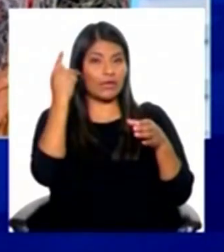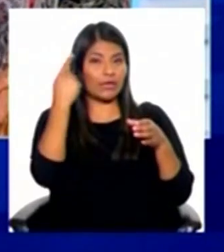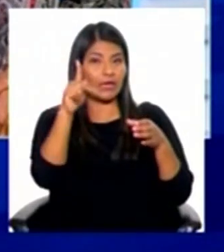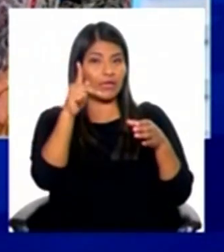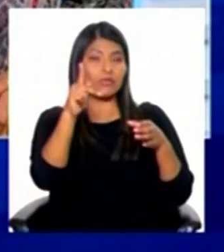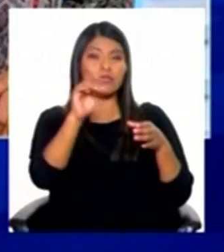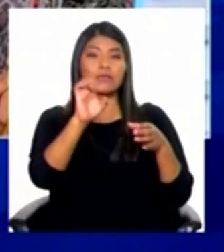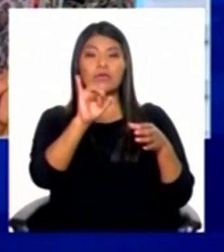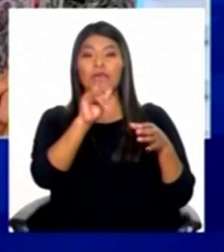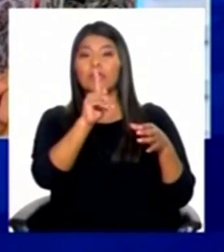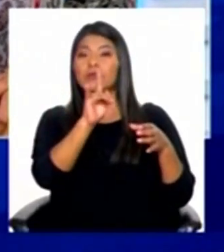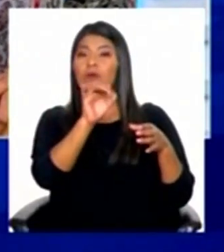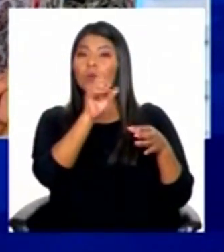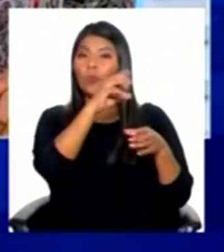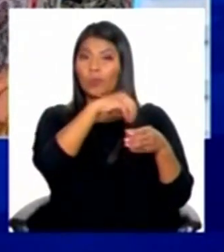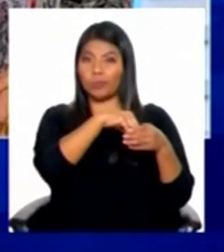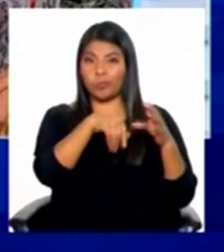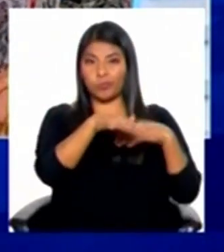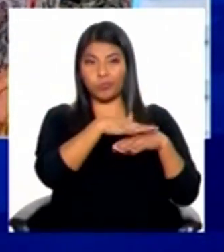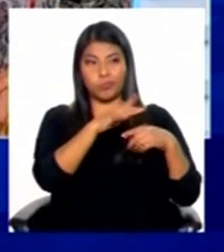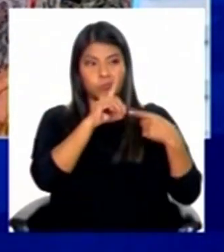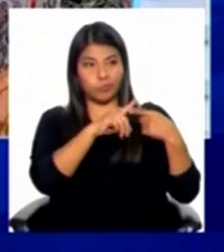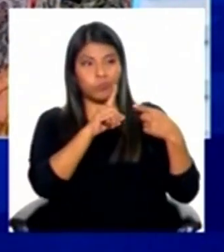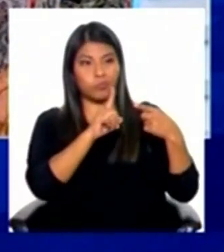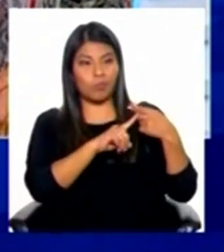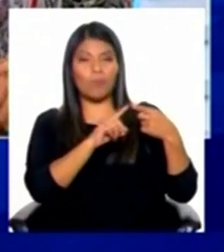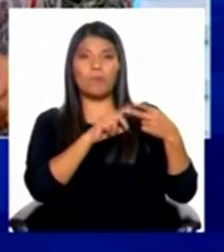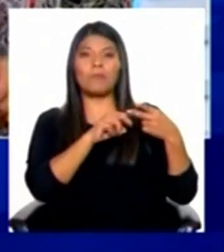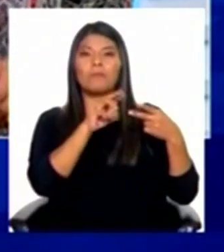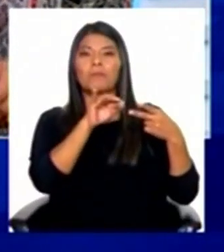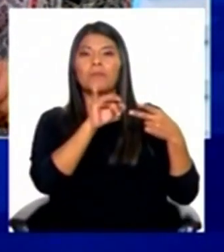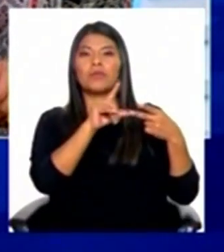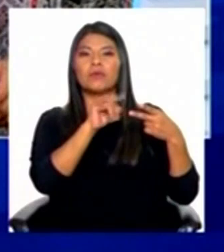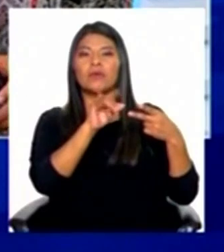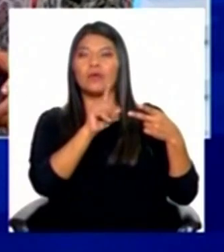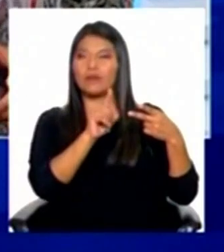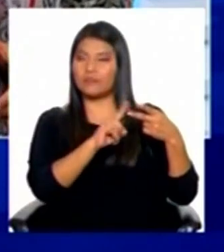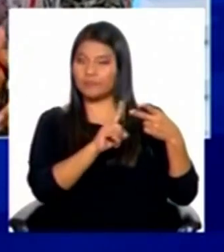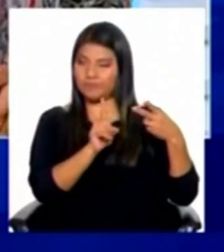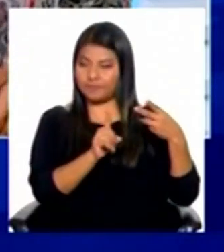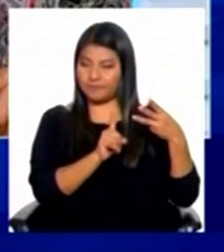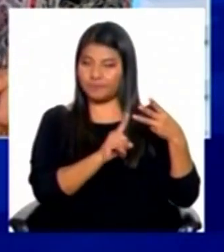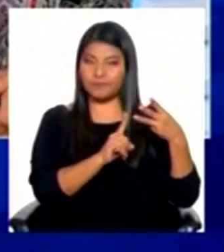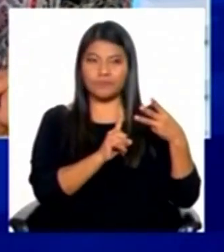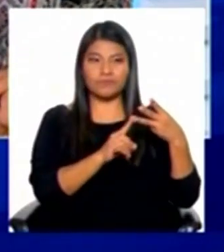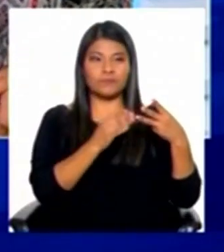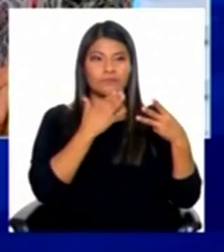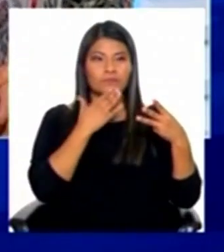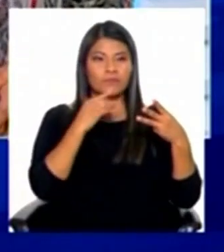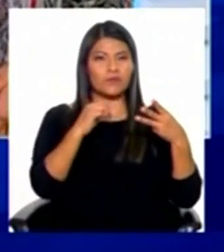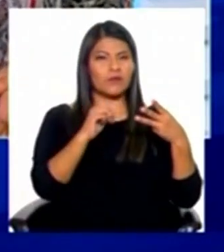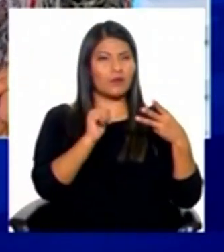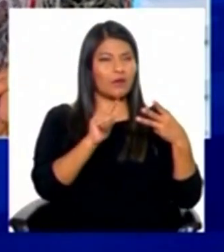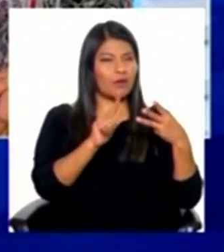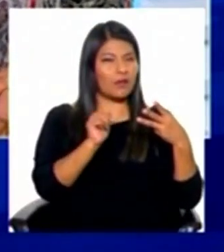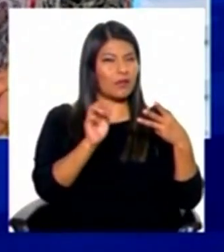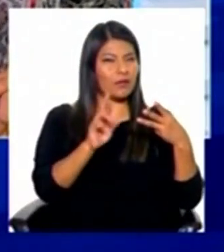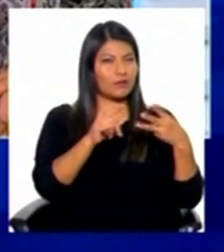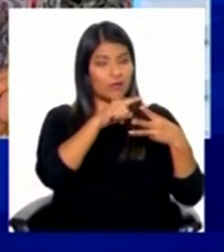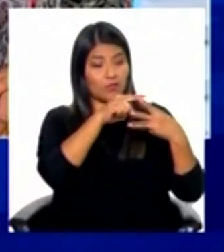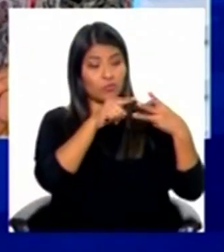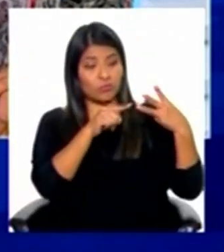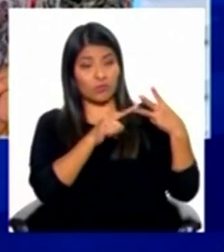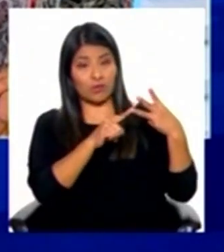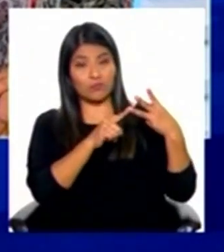caso, Keiko Fujimori, el señor Miguel Torres y también el señor, me parece, Galarreta, ¿no es cierto? ¿Por